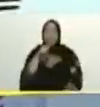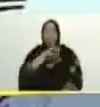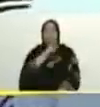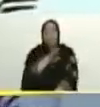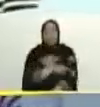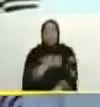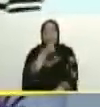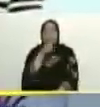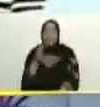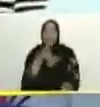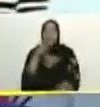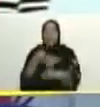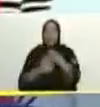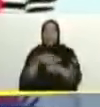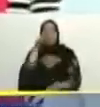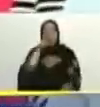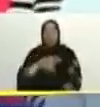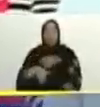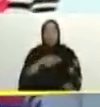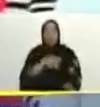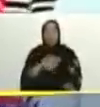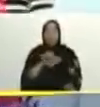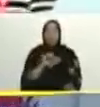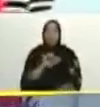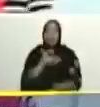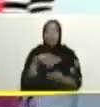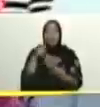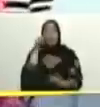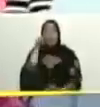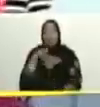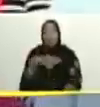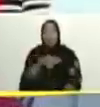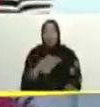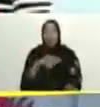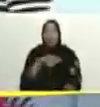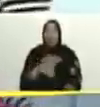Fortalecer la organización del poder popular.